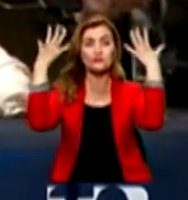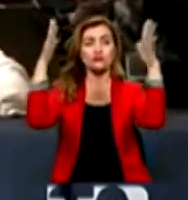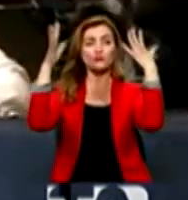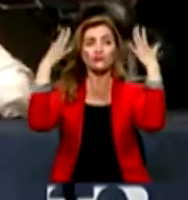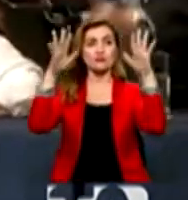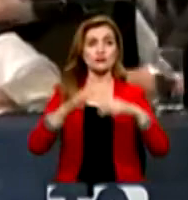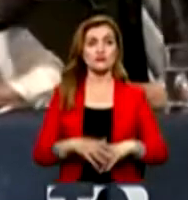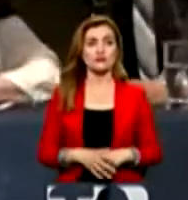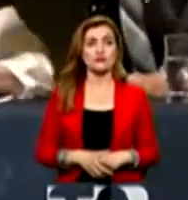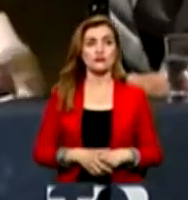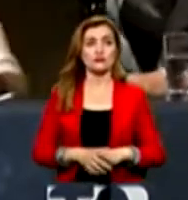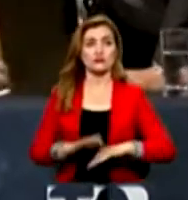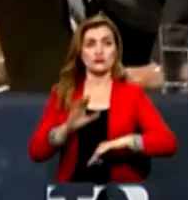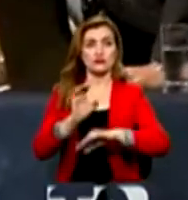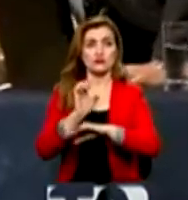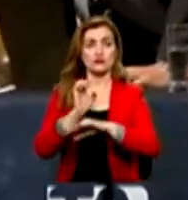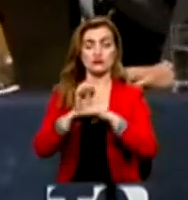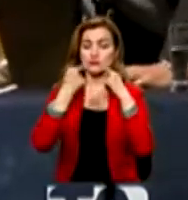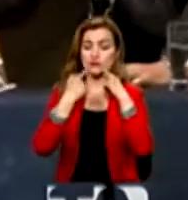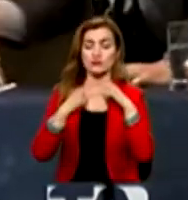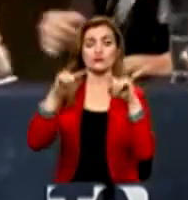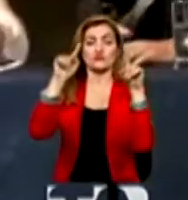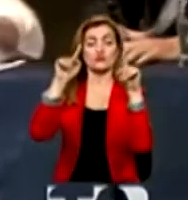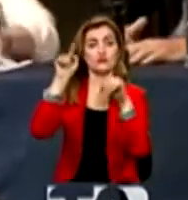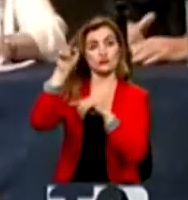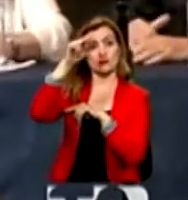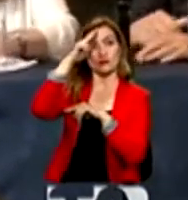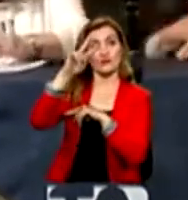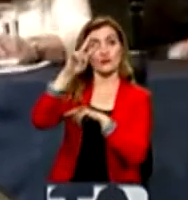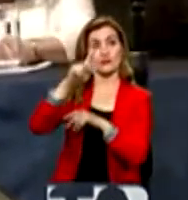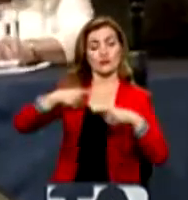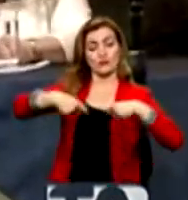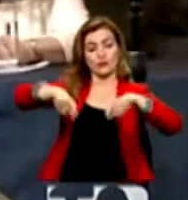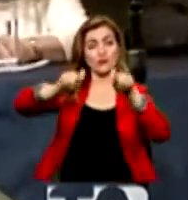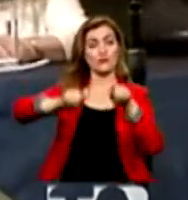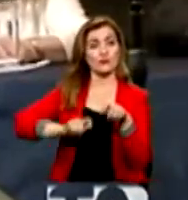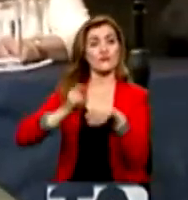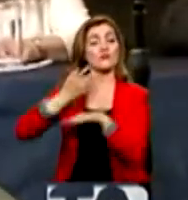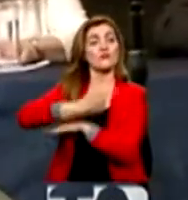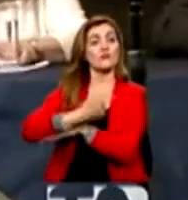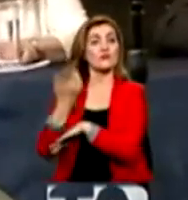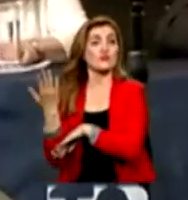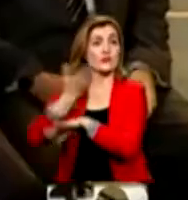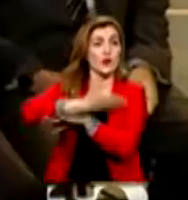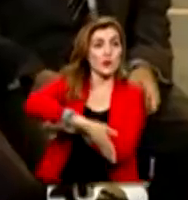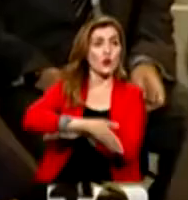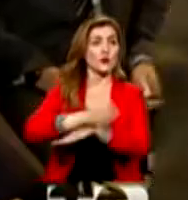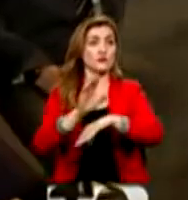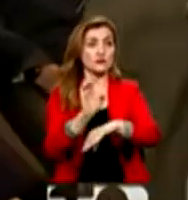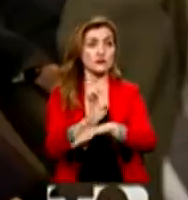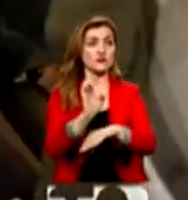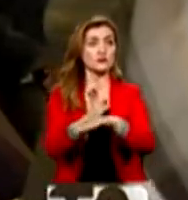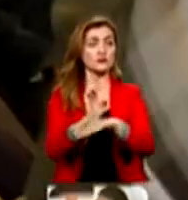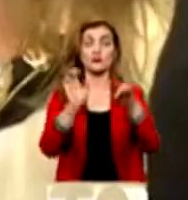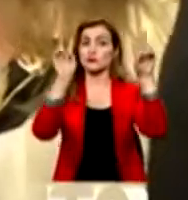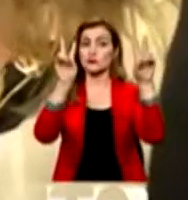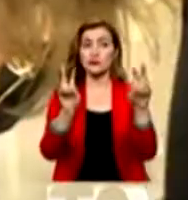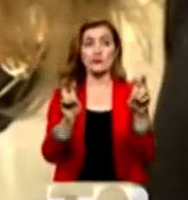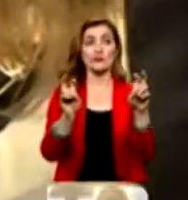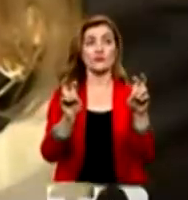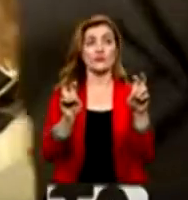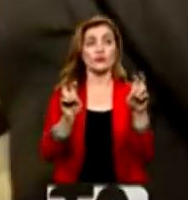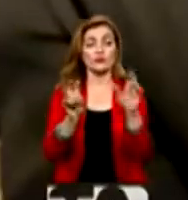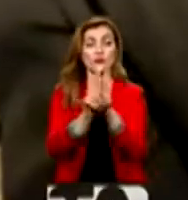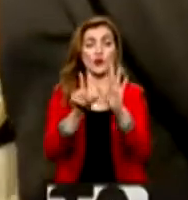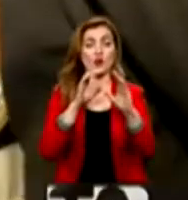La adhesión del Ecuador a la declaración de Chapultepec se produce días después de que en nuestro país se desmonta gran parte de